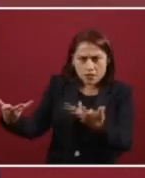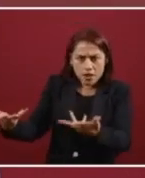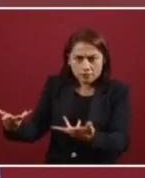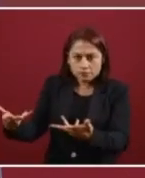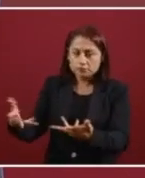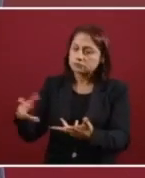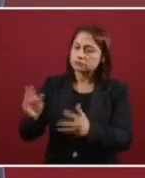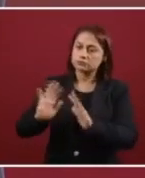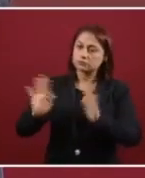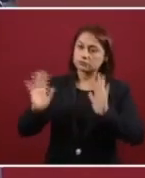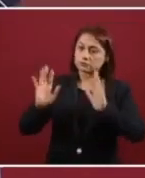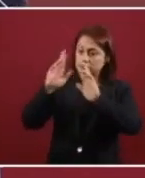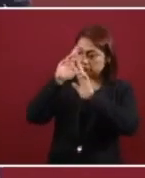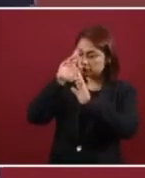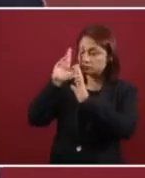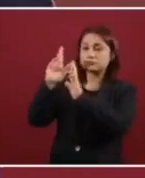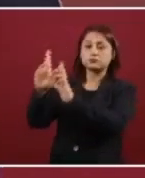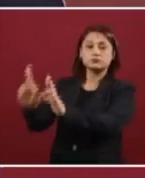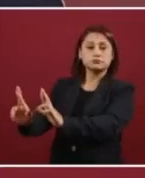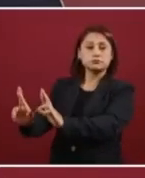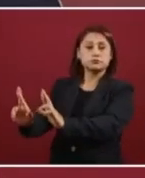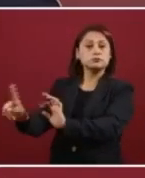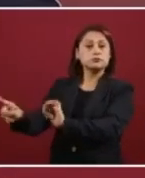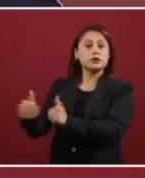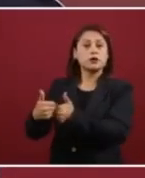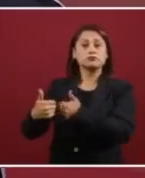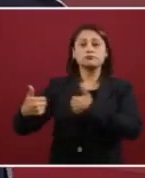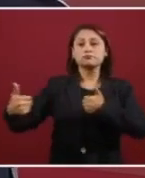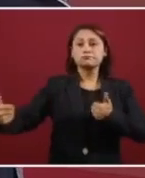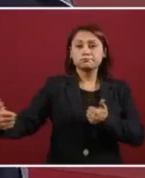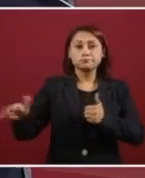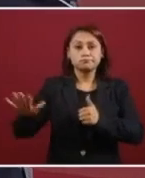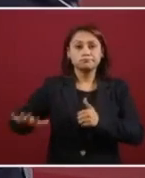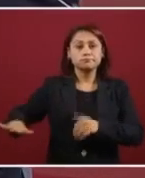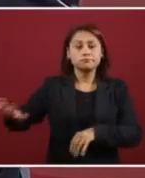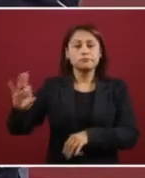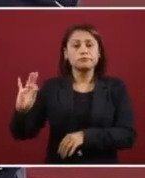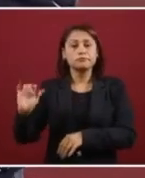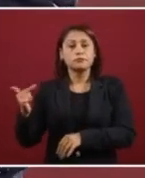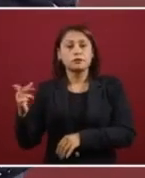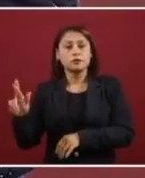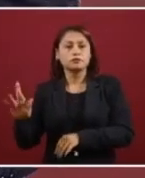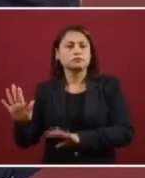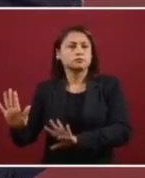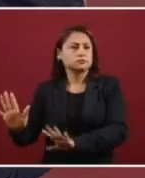la Fiscalía, que actúa con autonomía